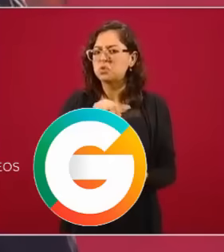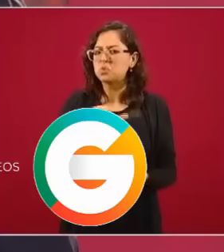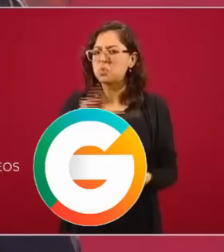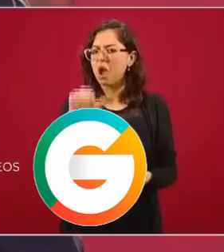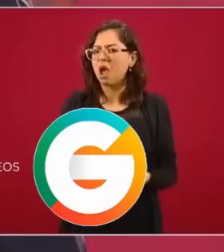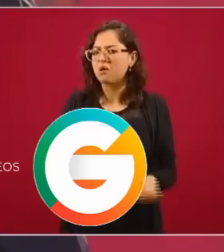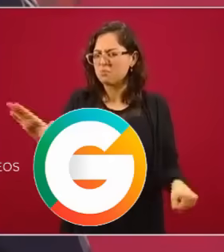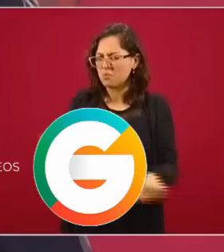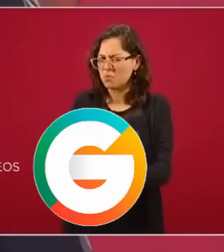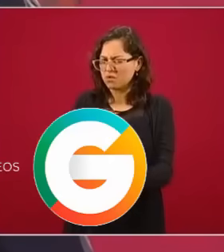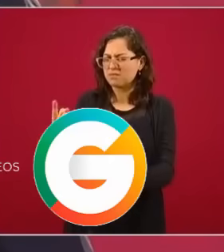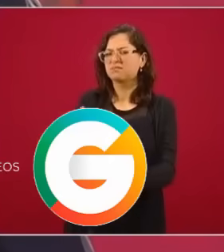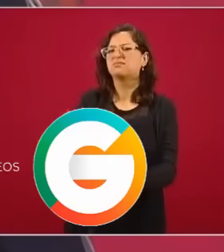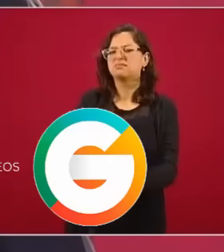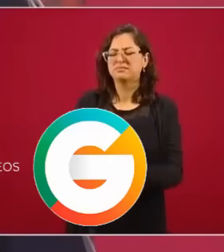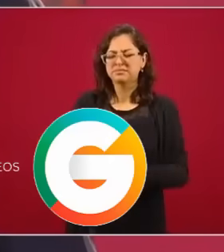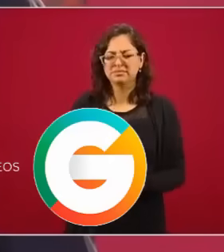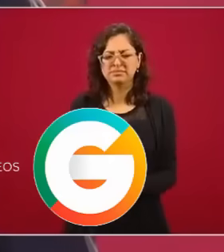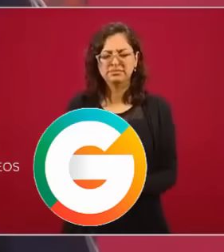estas masacres?